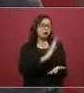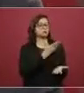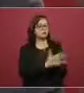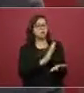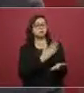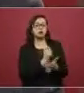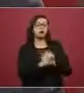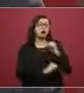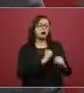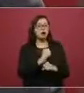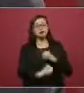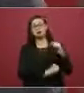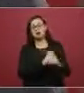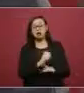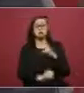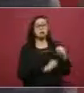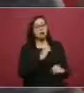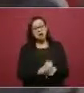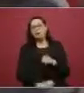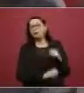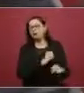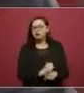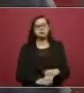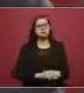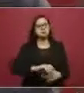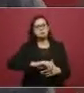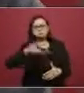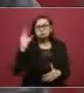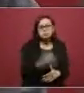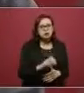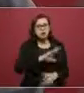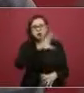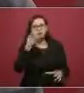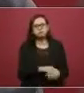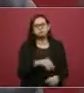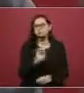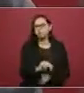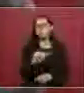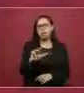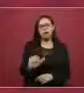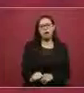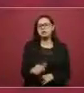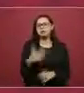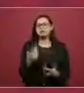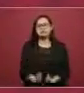nunca terminaban de pagar, nunca podían terminar de pagar para tener